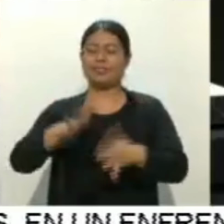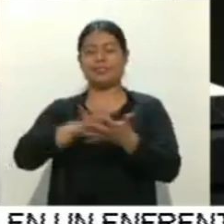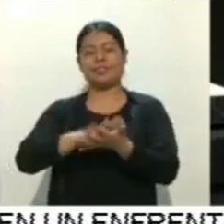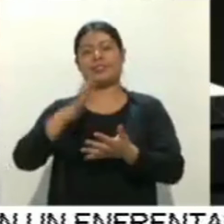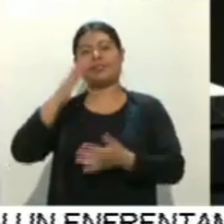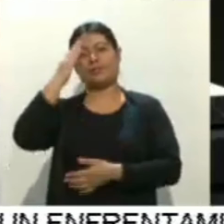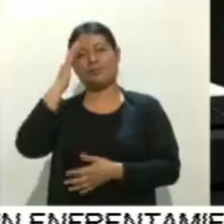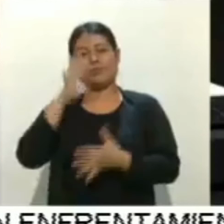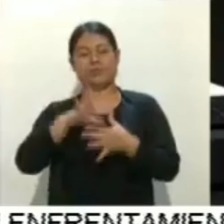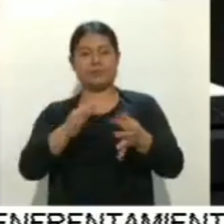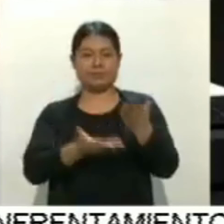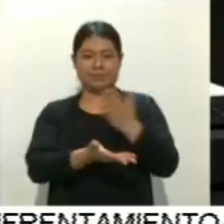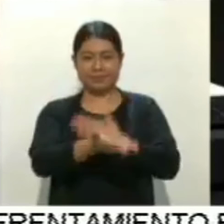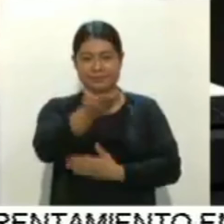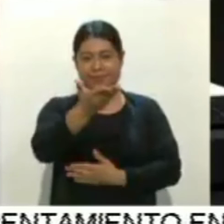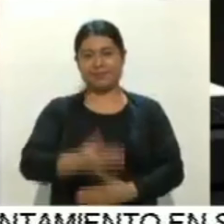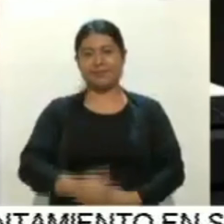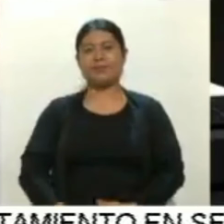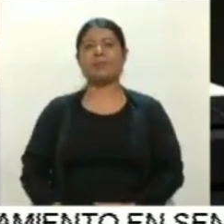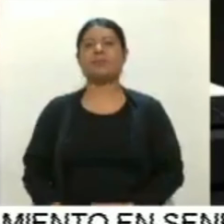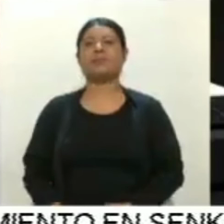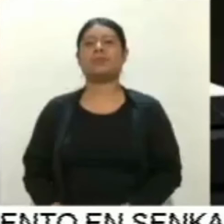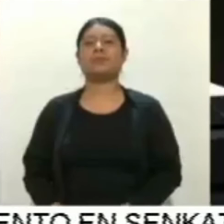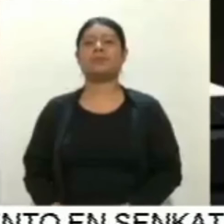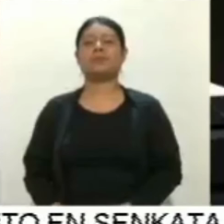canciones. ¿Quieres saber de qué es lo que hablo? Vamos a verlo.